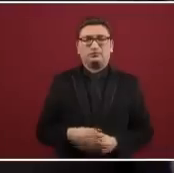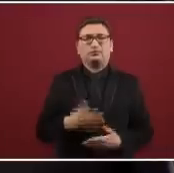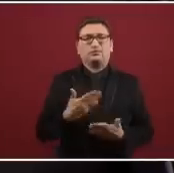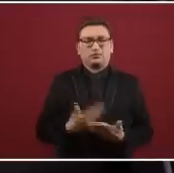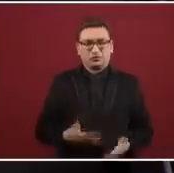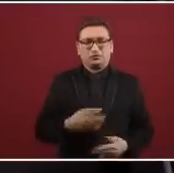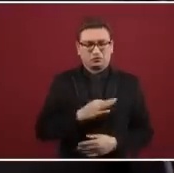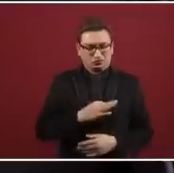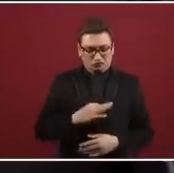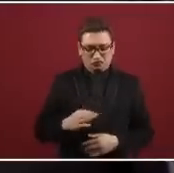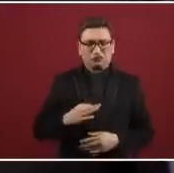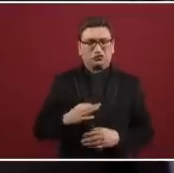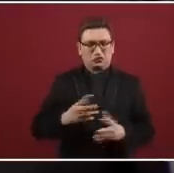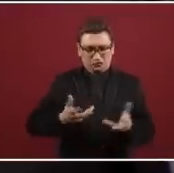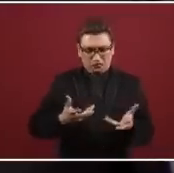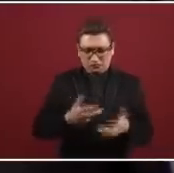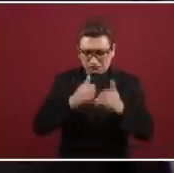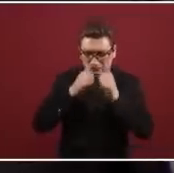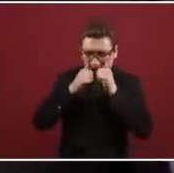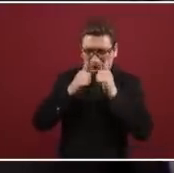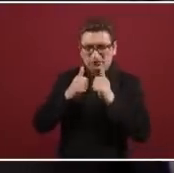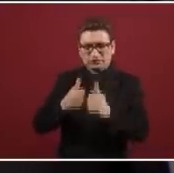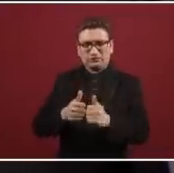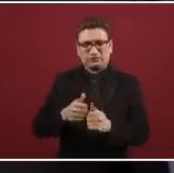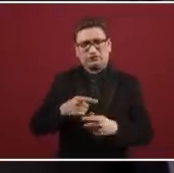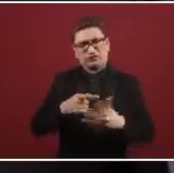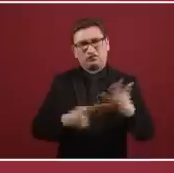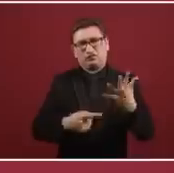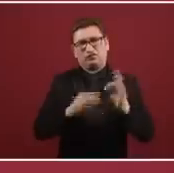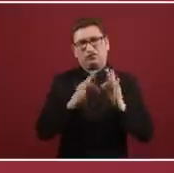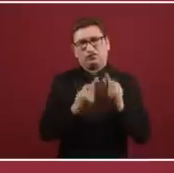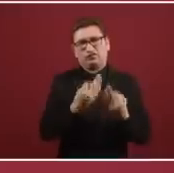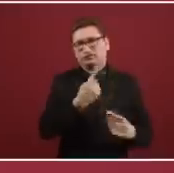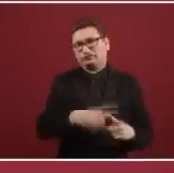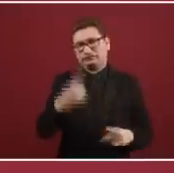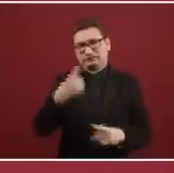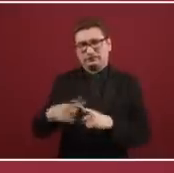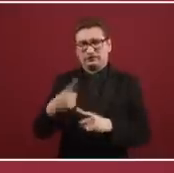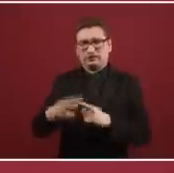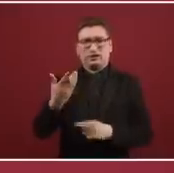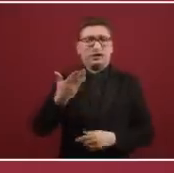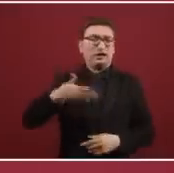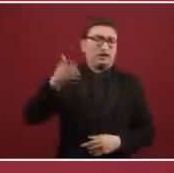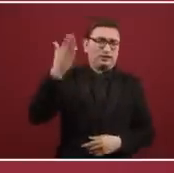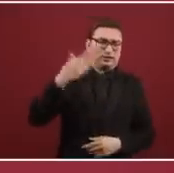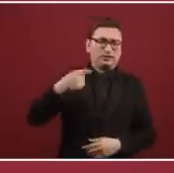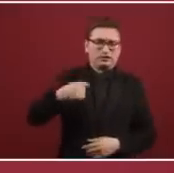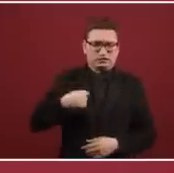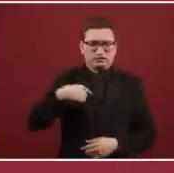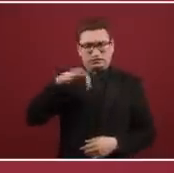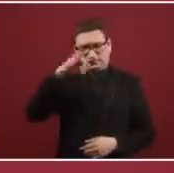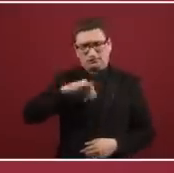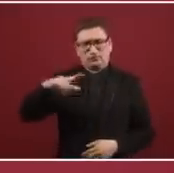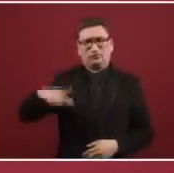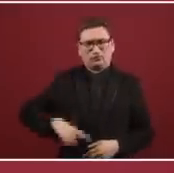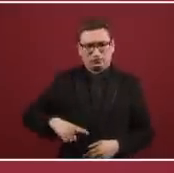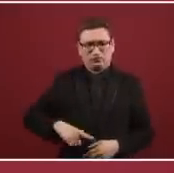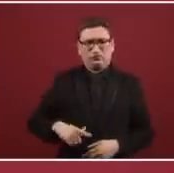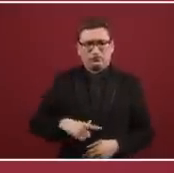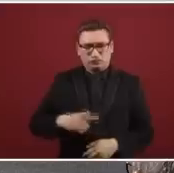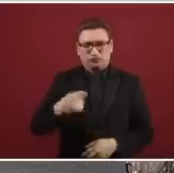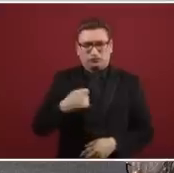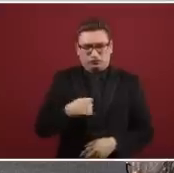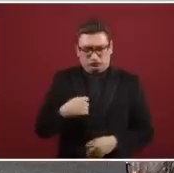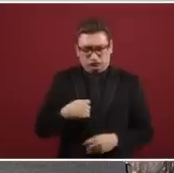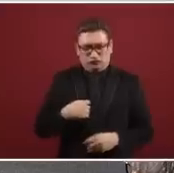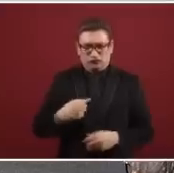formas de atender el problema. Cuando fui jefe de gobierno, llegué